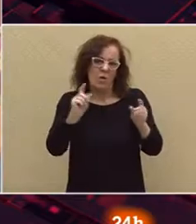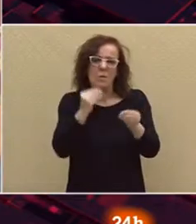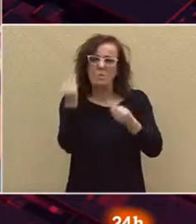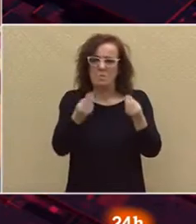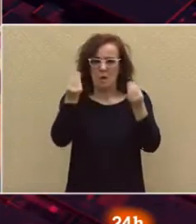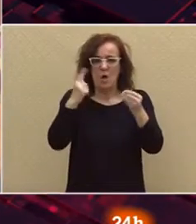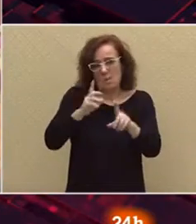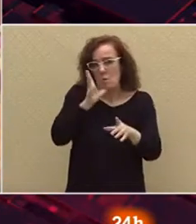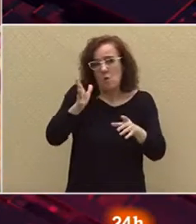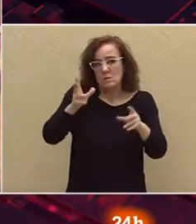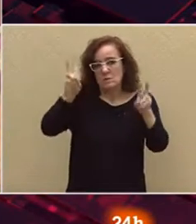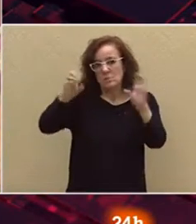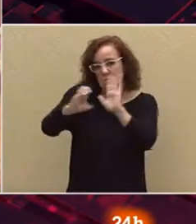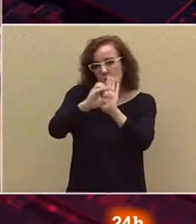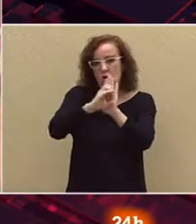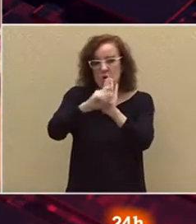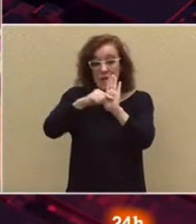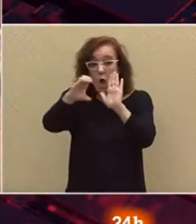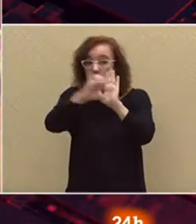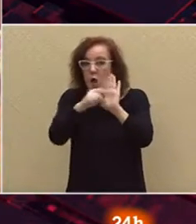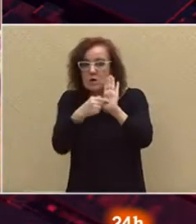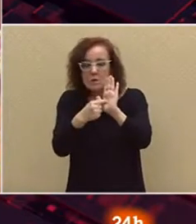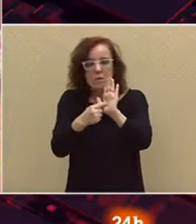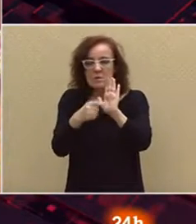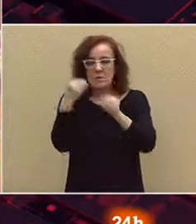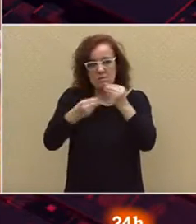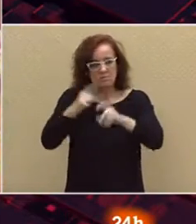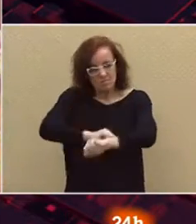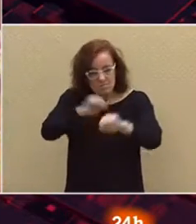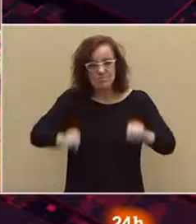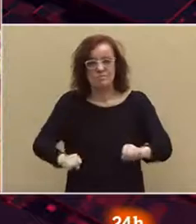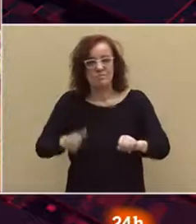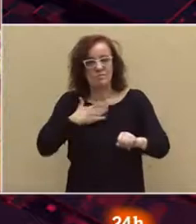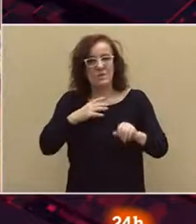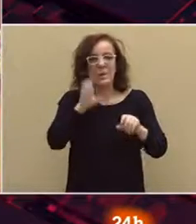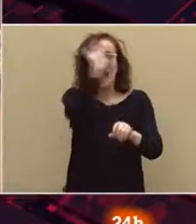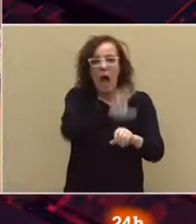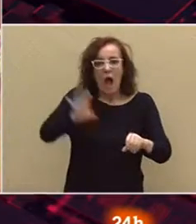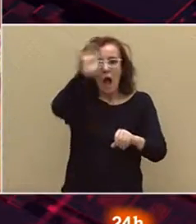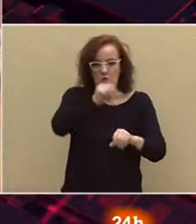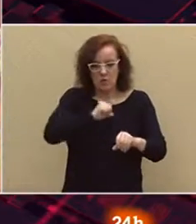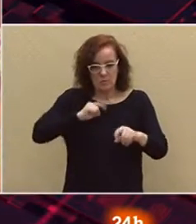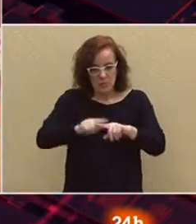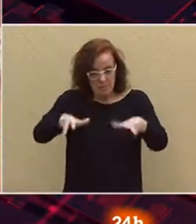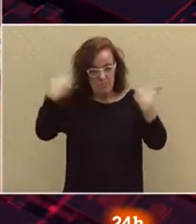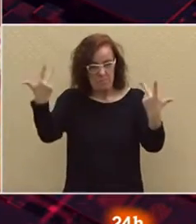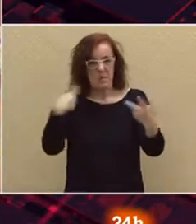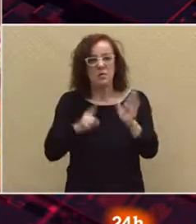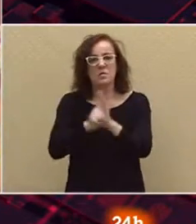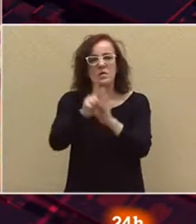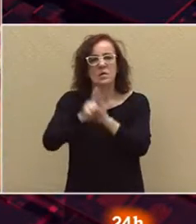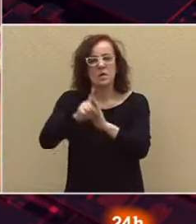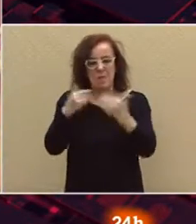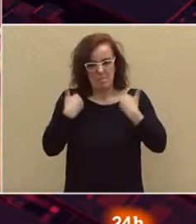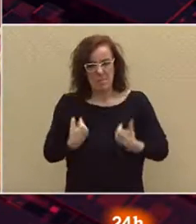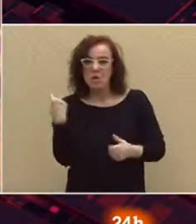Constitución. Esa Constitución sobre la que se ha asentado el Estado de las autonomías, que ha permitido el libre desarrollo de la personalidad de cada una de